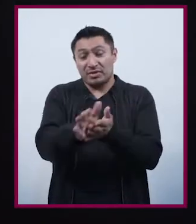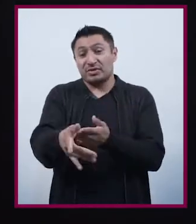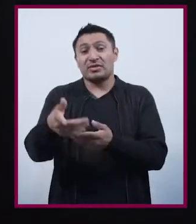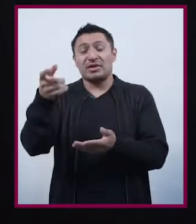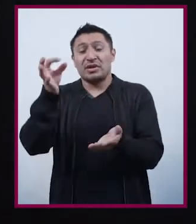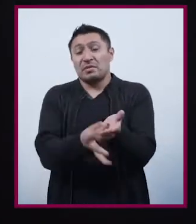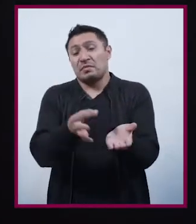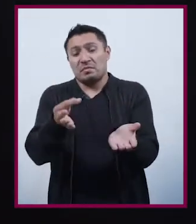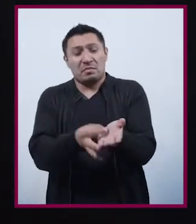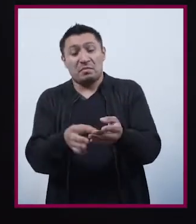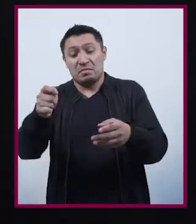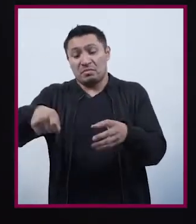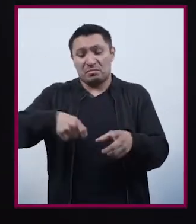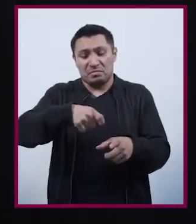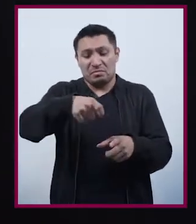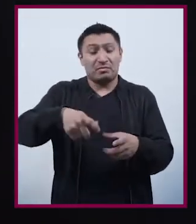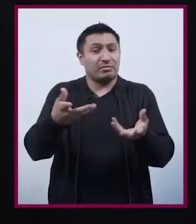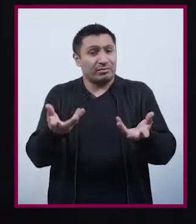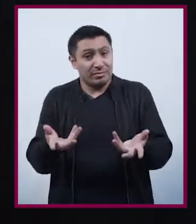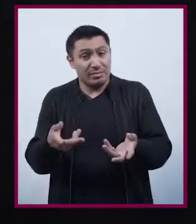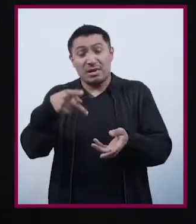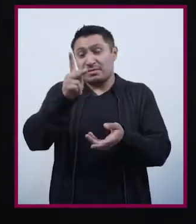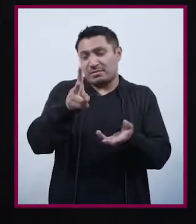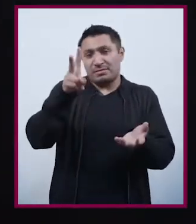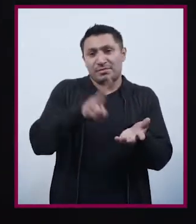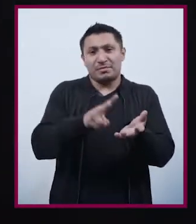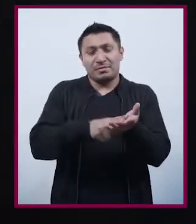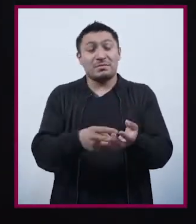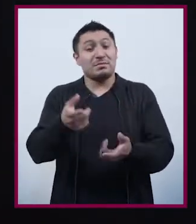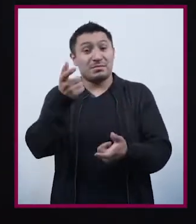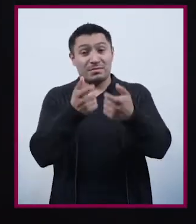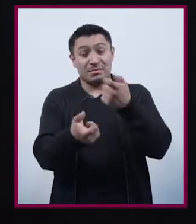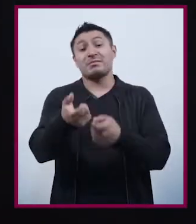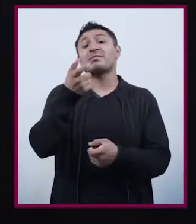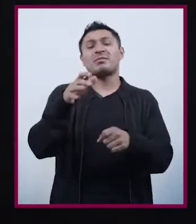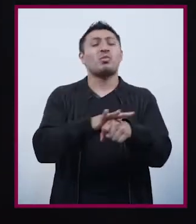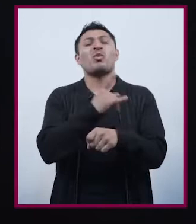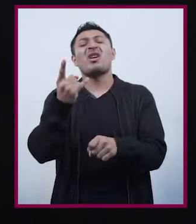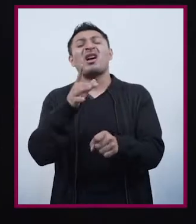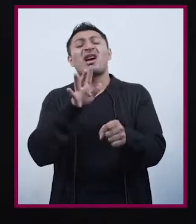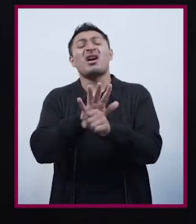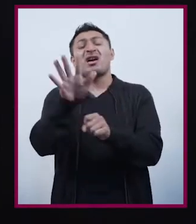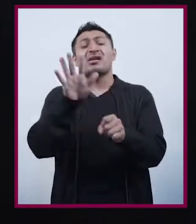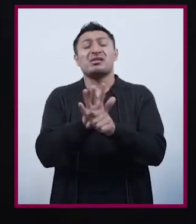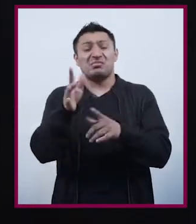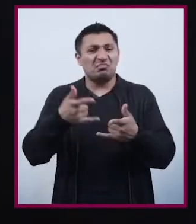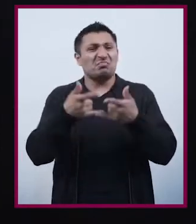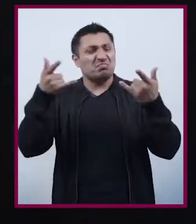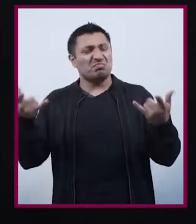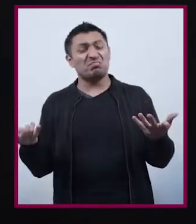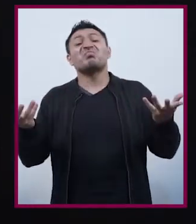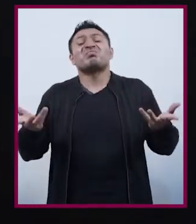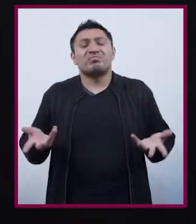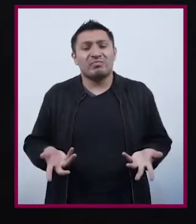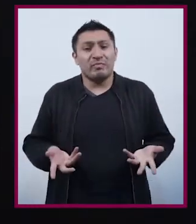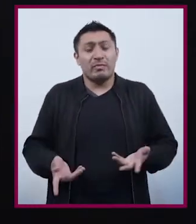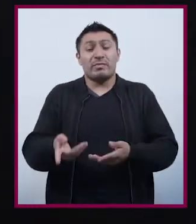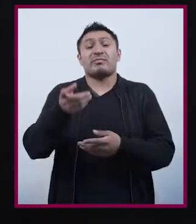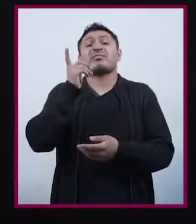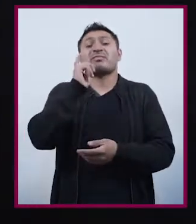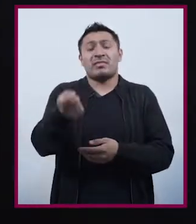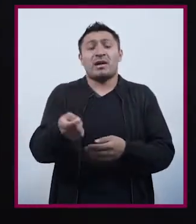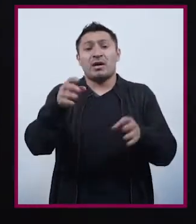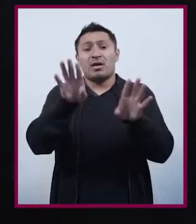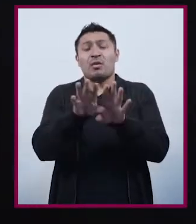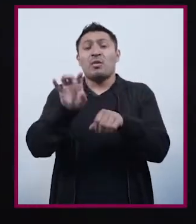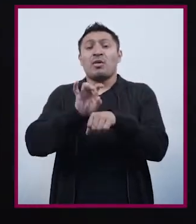de metal acuñado, ¿no? Pero por alguna razón tienen un valor económico. ¿Por qué? ¿Cuál es su historia? ¿Y qué podemos